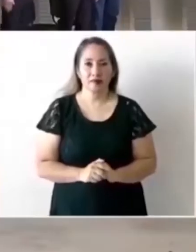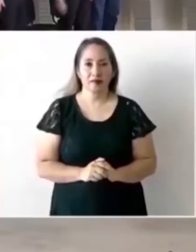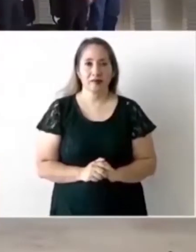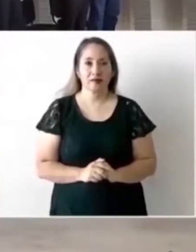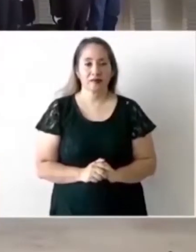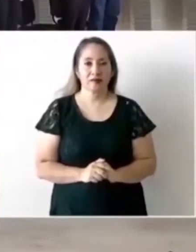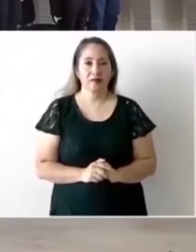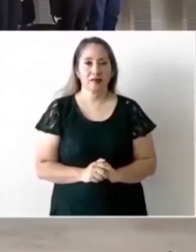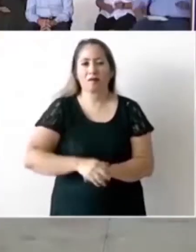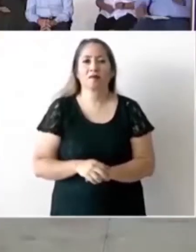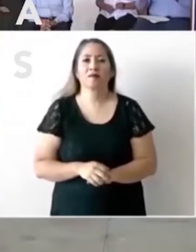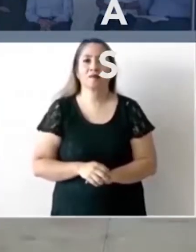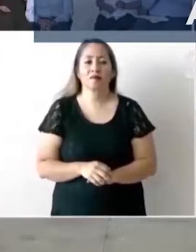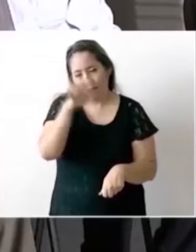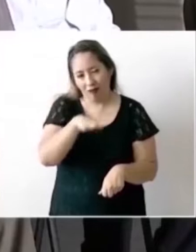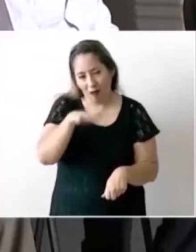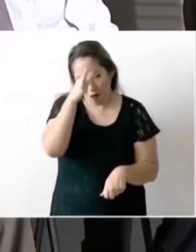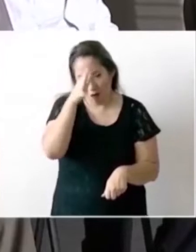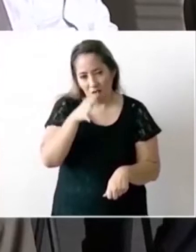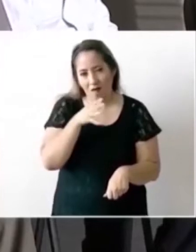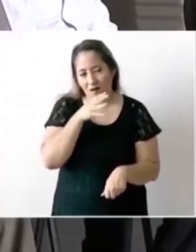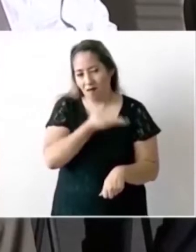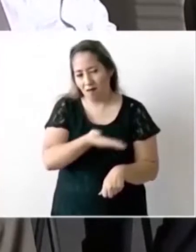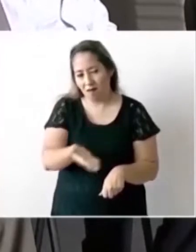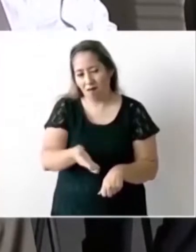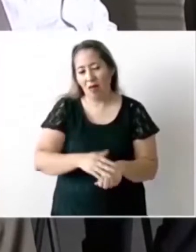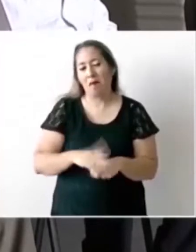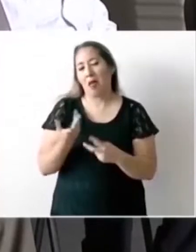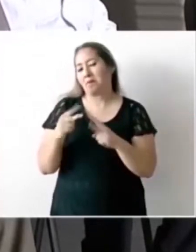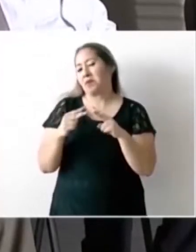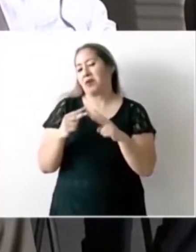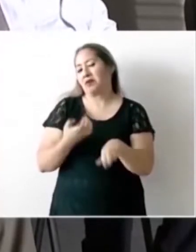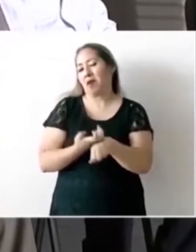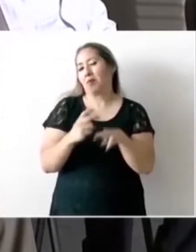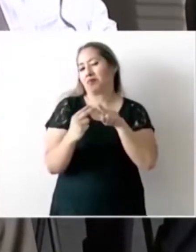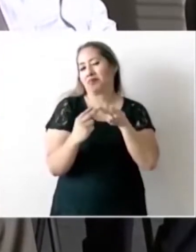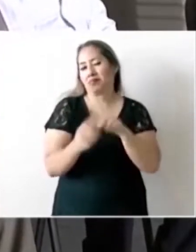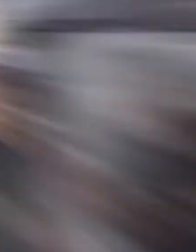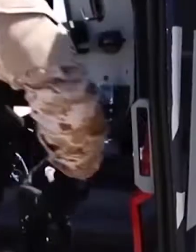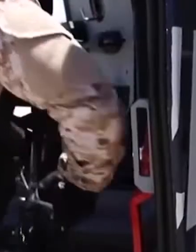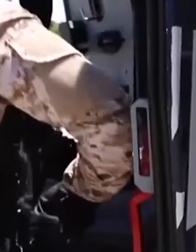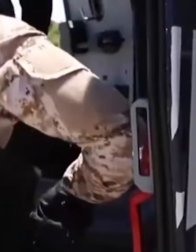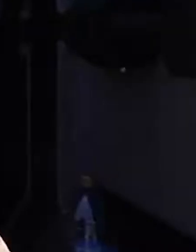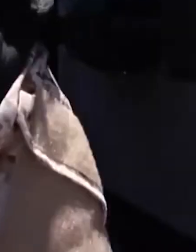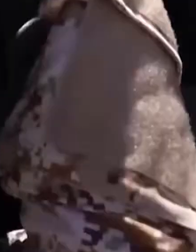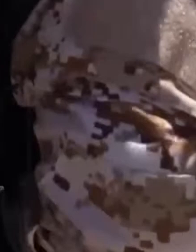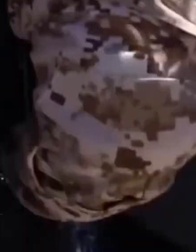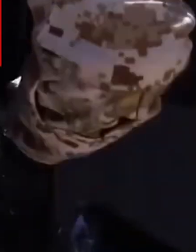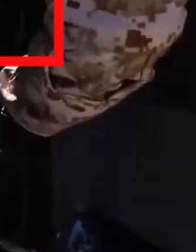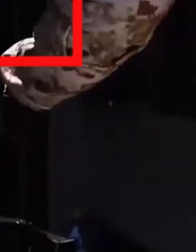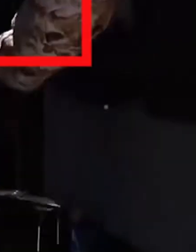Cuatro años transformadores, México vive un cambio de régimen. Las expectativas eran altas, pero los resultados caen a cuentagotas.